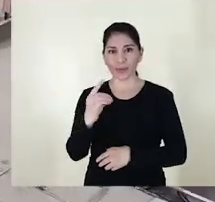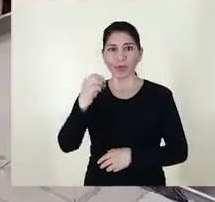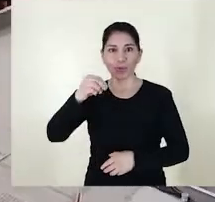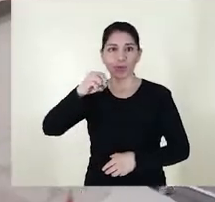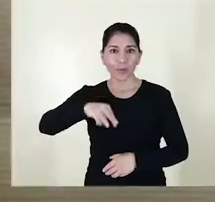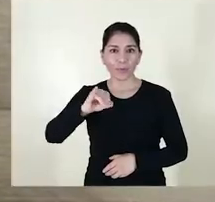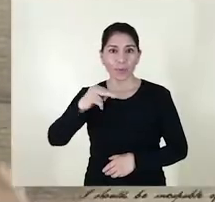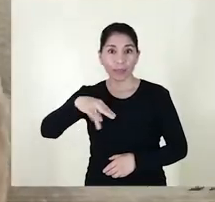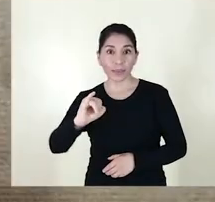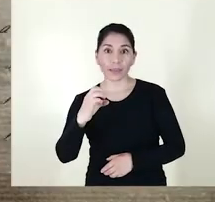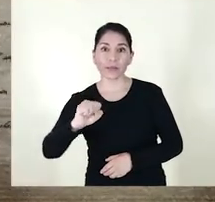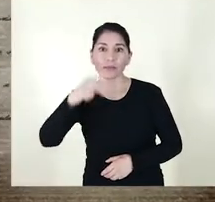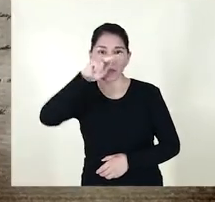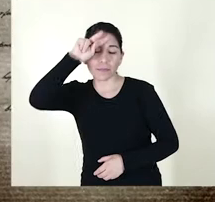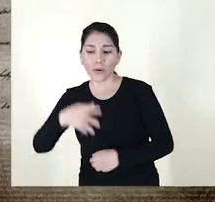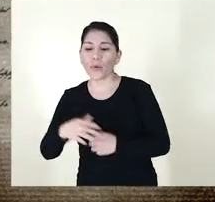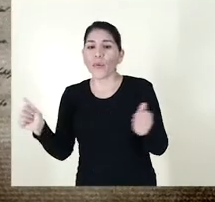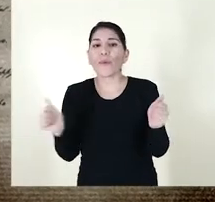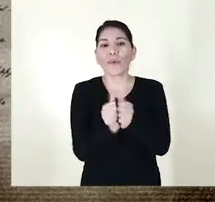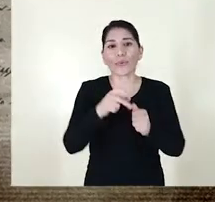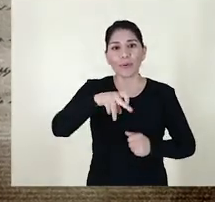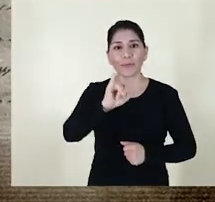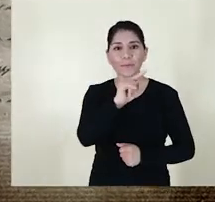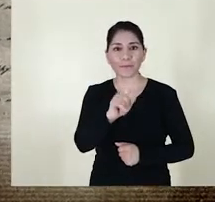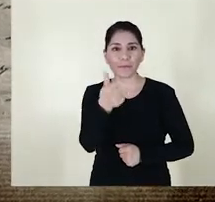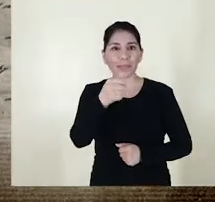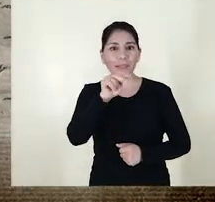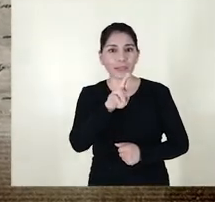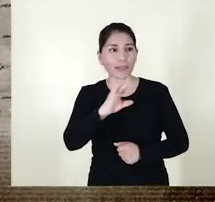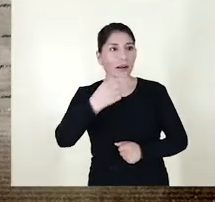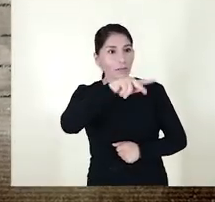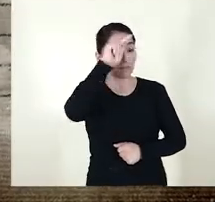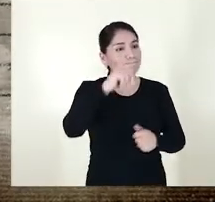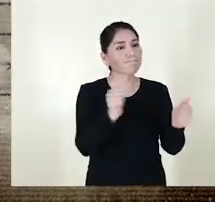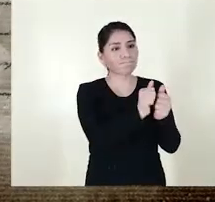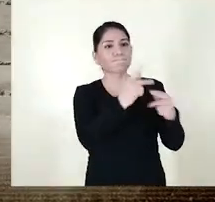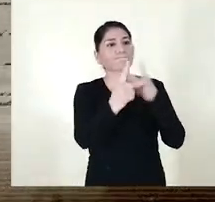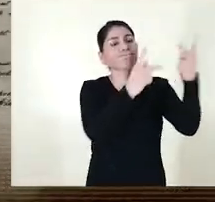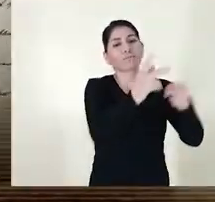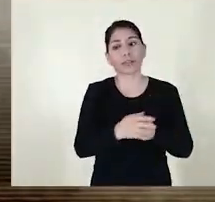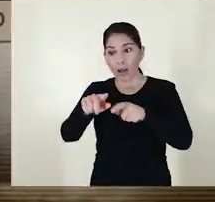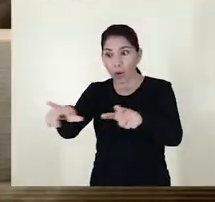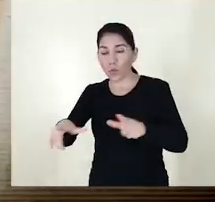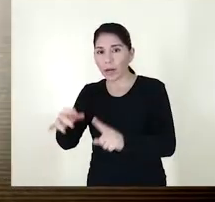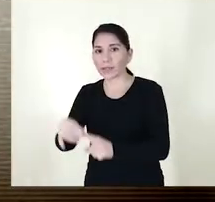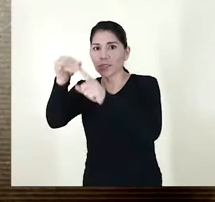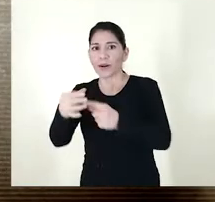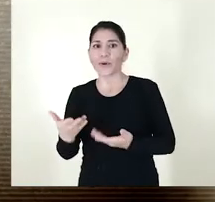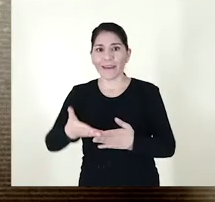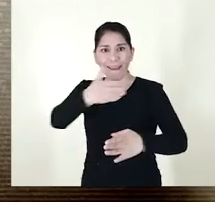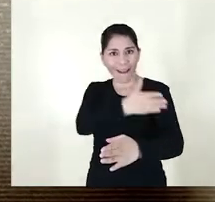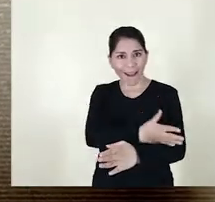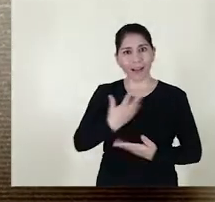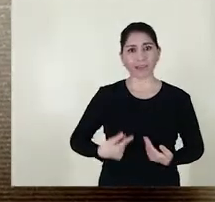dominicos en el Perú, los que acompañaron a Francisco Pizarro en su aventura al Perú. Por eso, debían tener un lugar prominente en la repartición